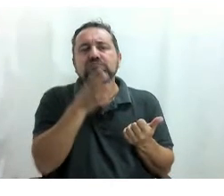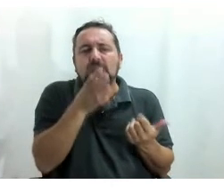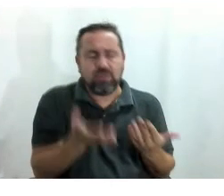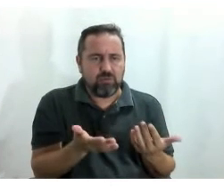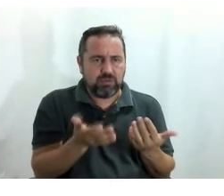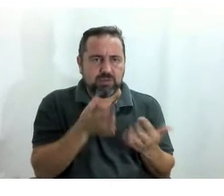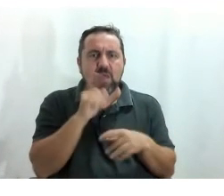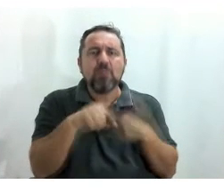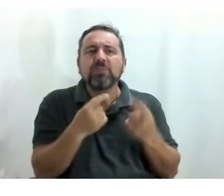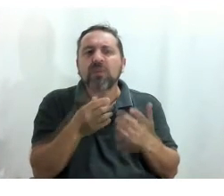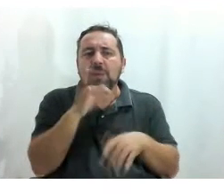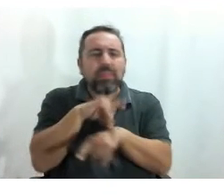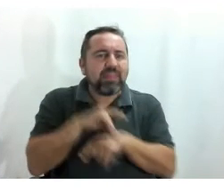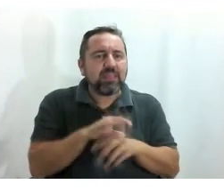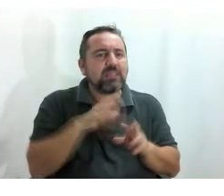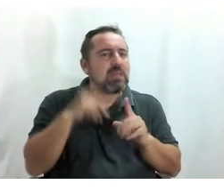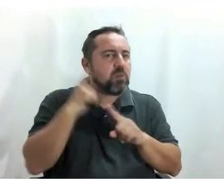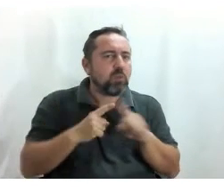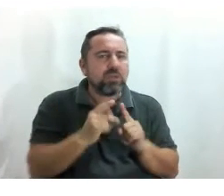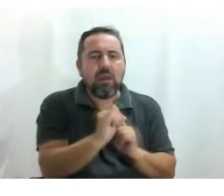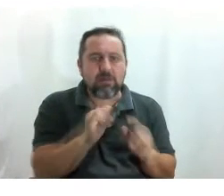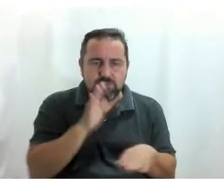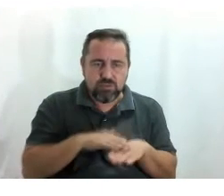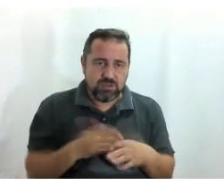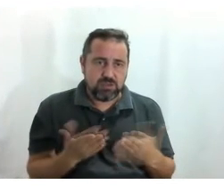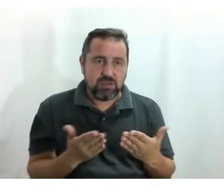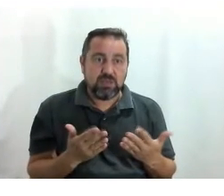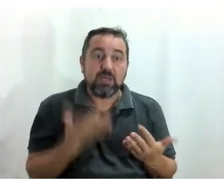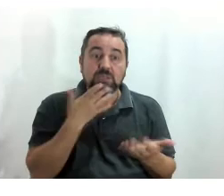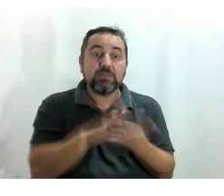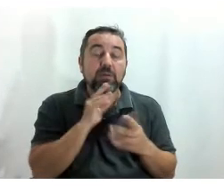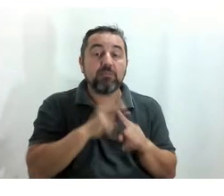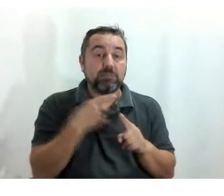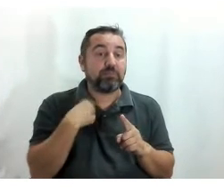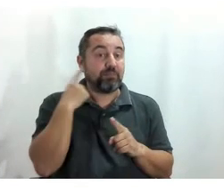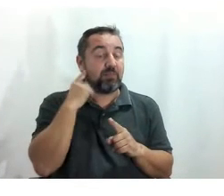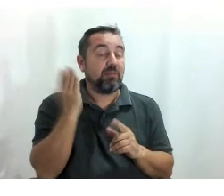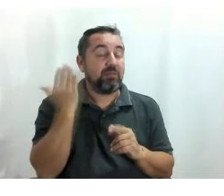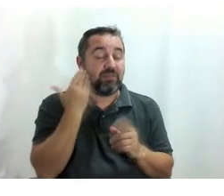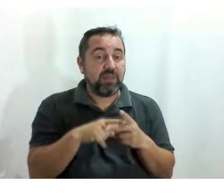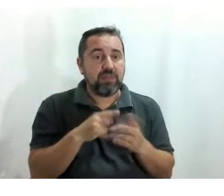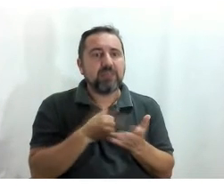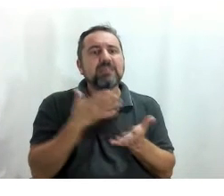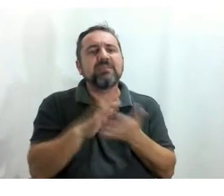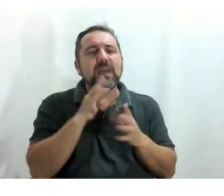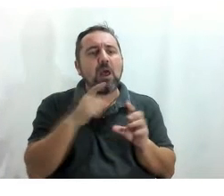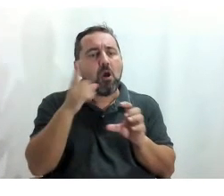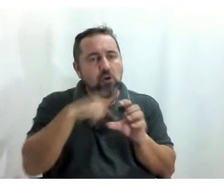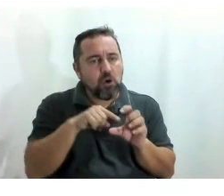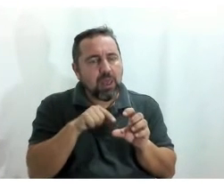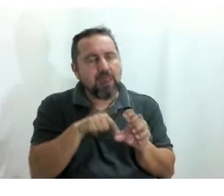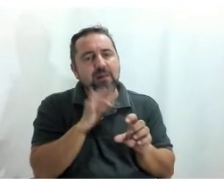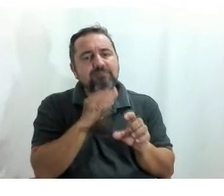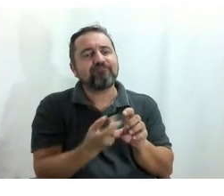causa de por qué estos pacientes presentan hipoacusia, y es que la deficiencia en este factor va a hacer que la cóclea presente